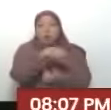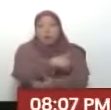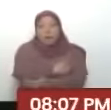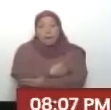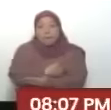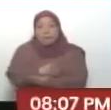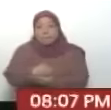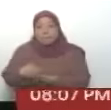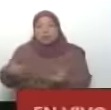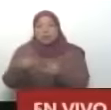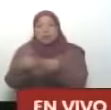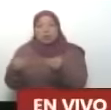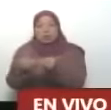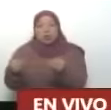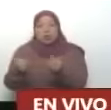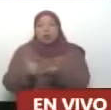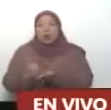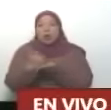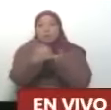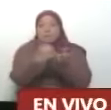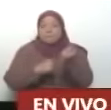tiene, con la complicidad de los gringos.